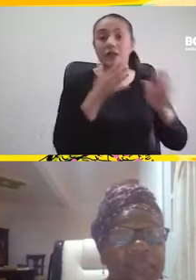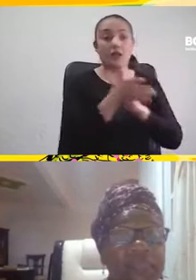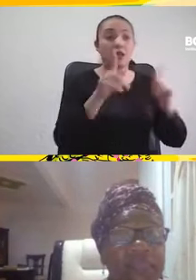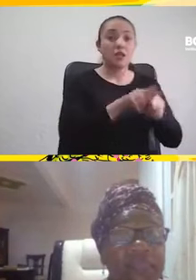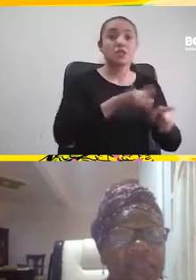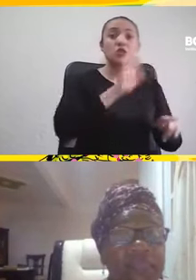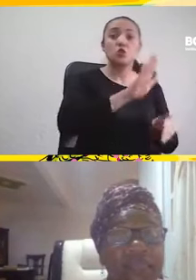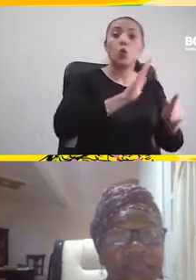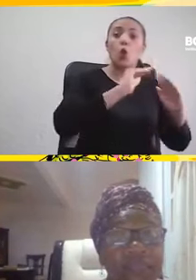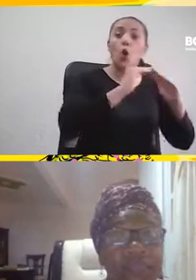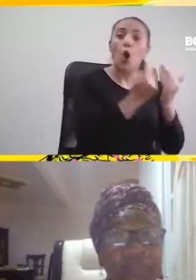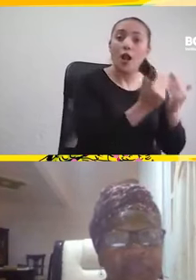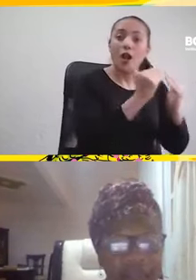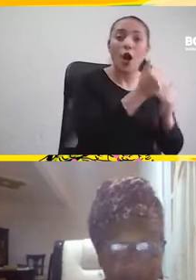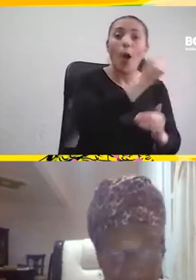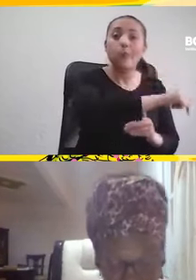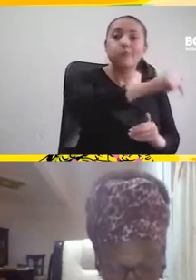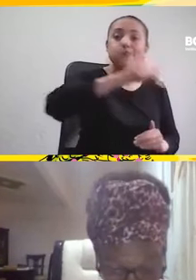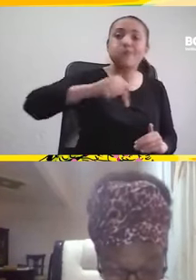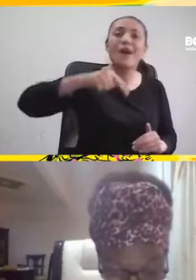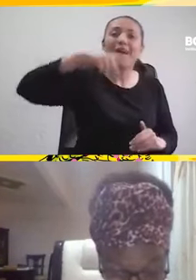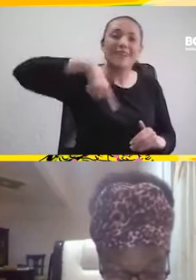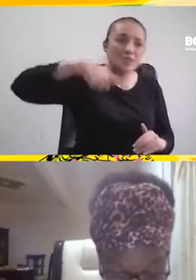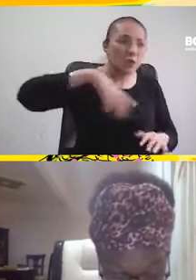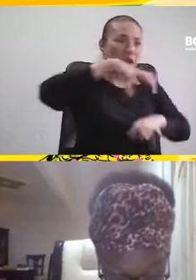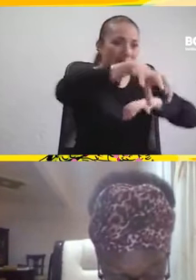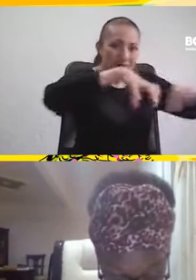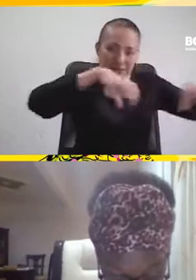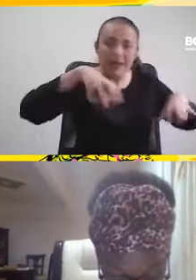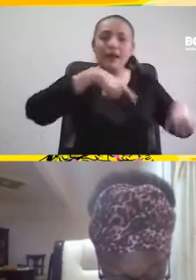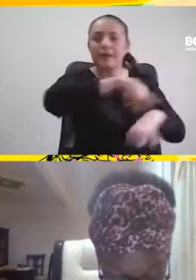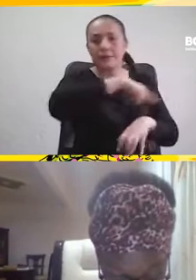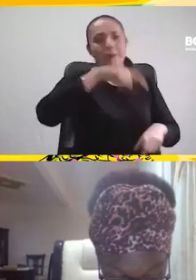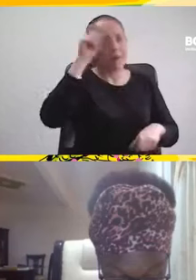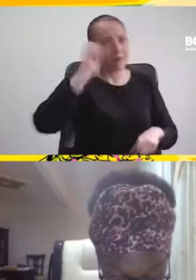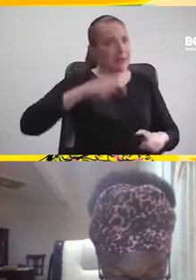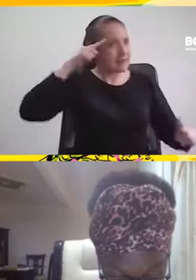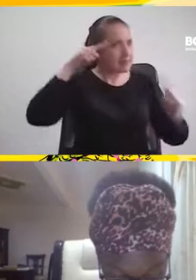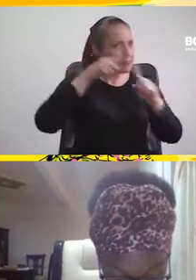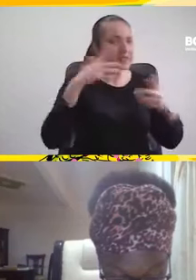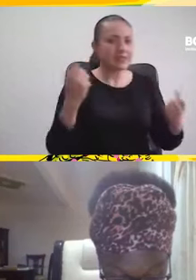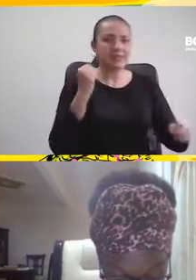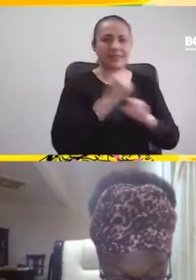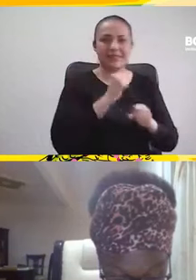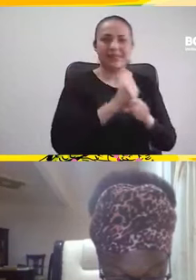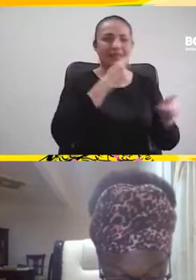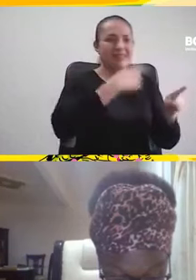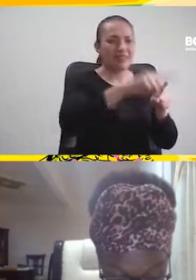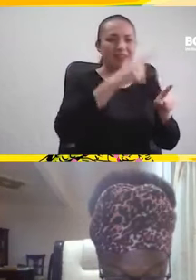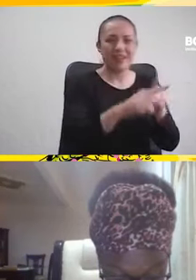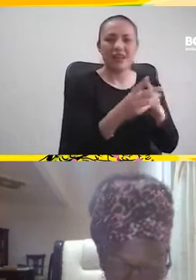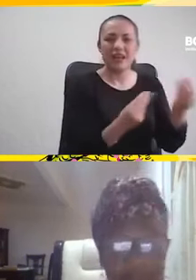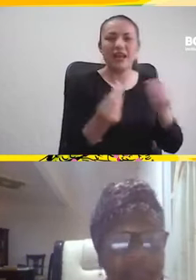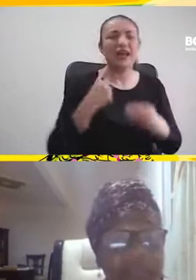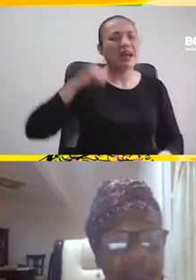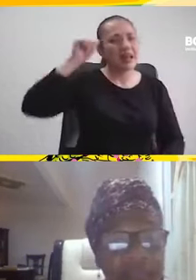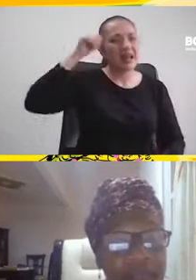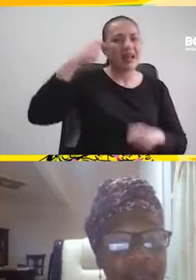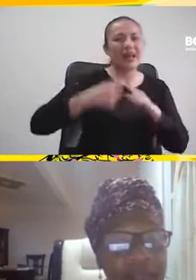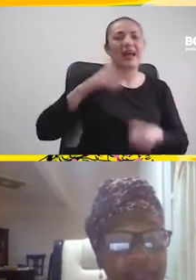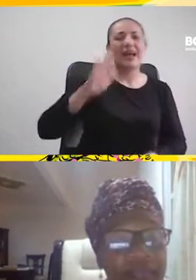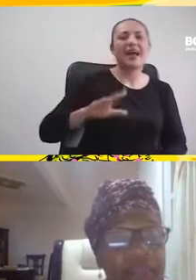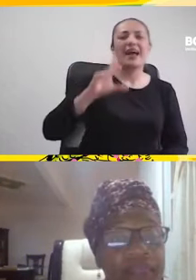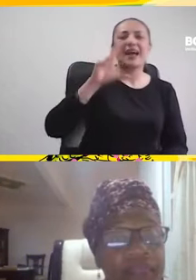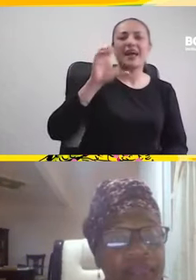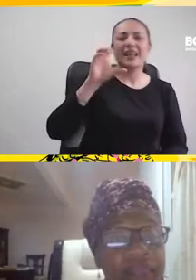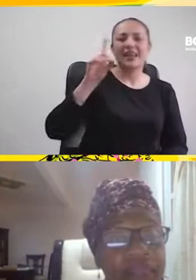deben pensarse en trabajar en las distintas escuelas. Yo recuerdo, Reja, que en Palenque hace